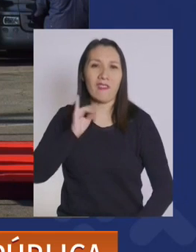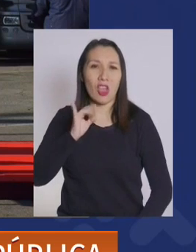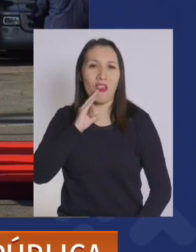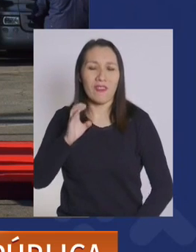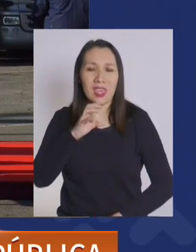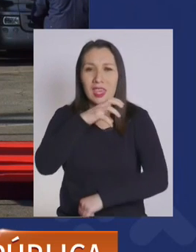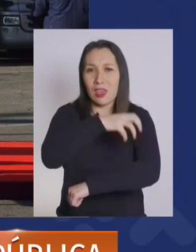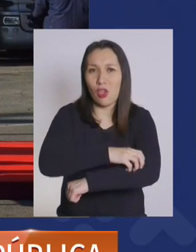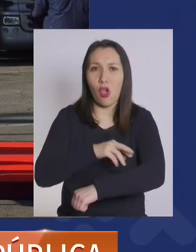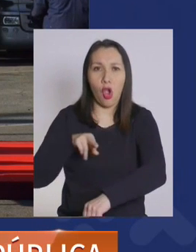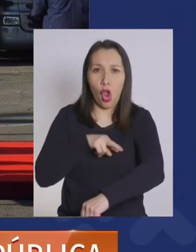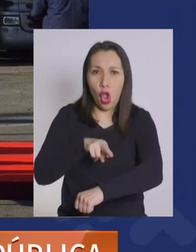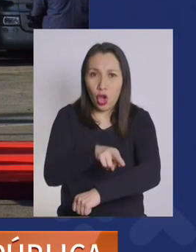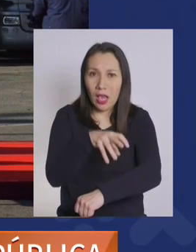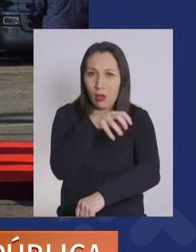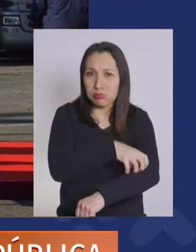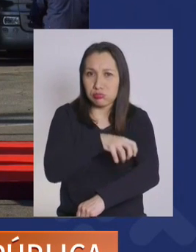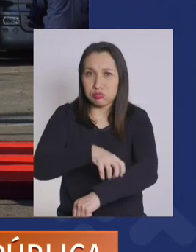la región de los ríos,